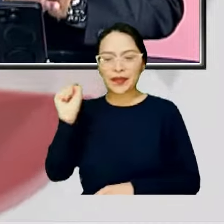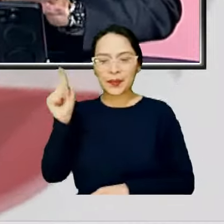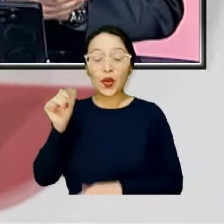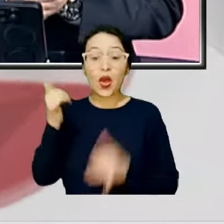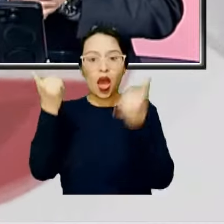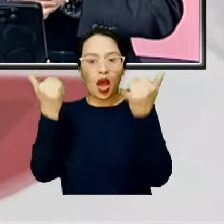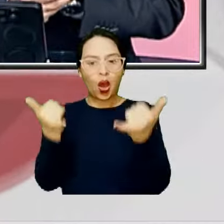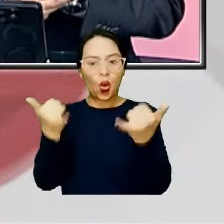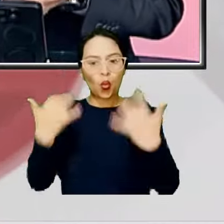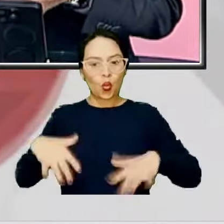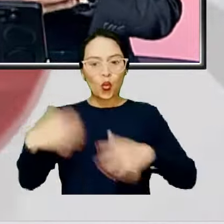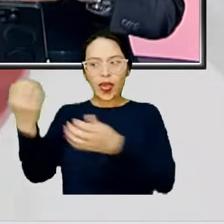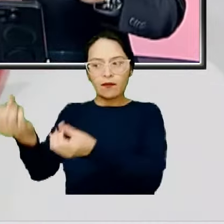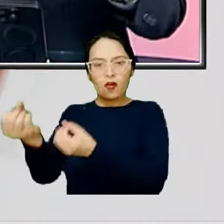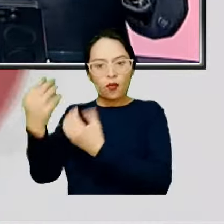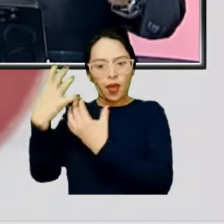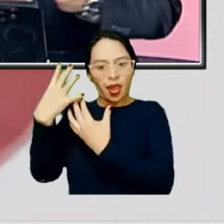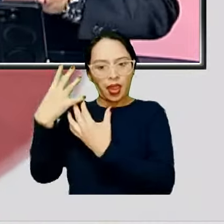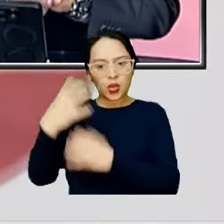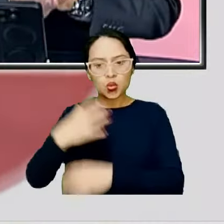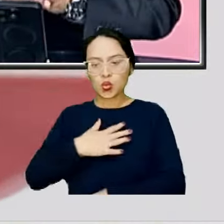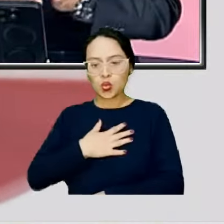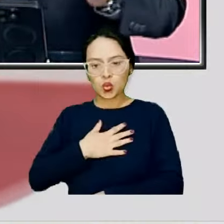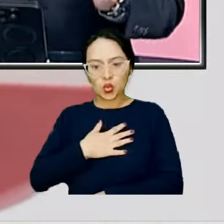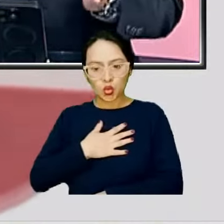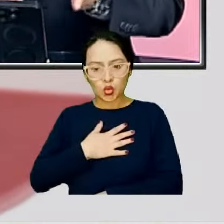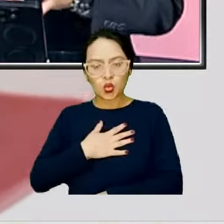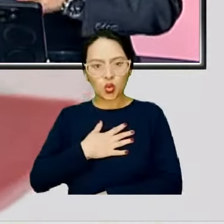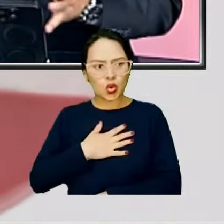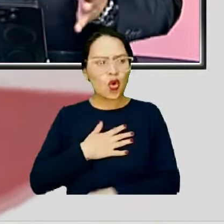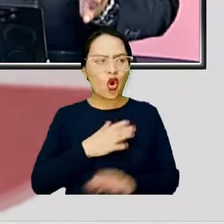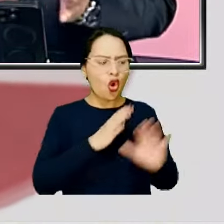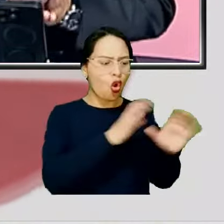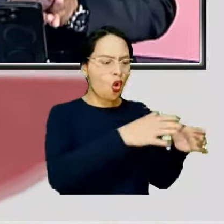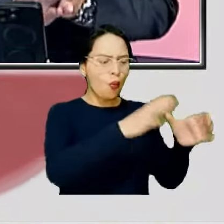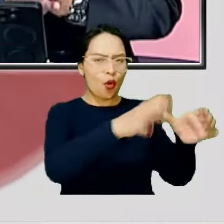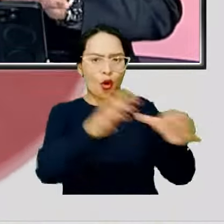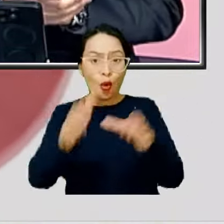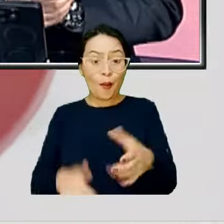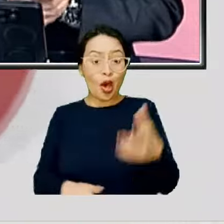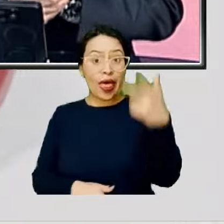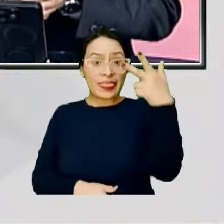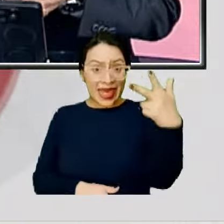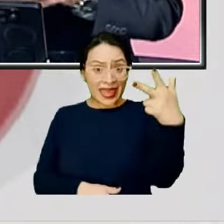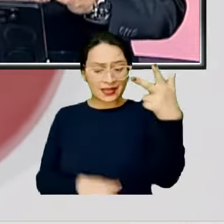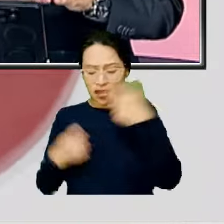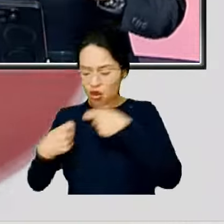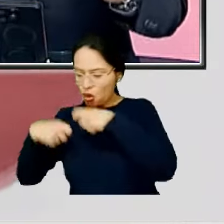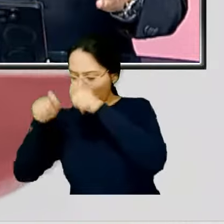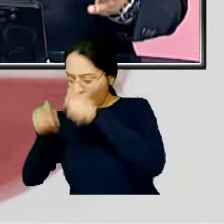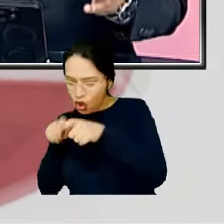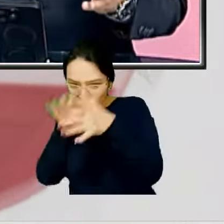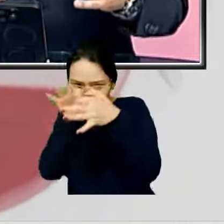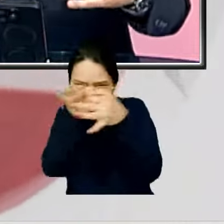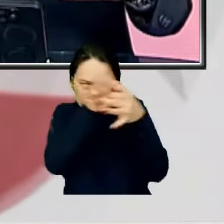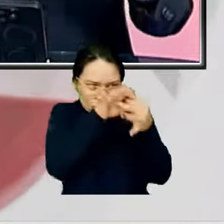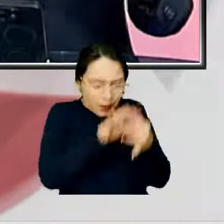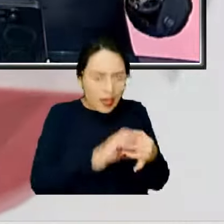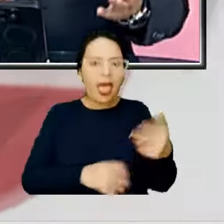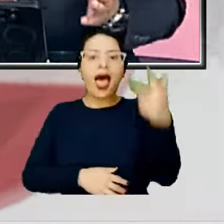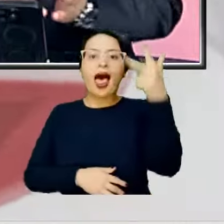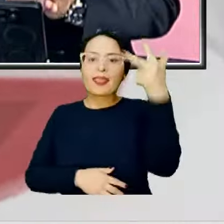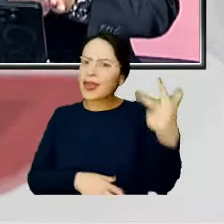indicar, evidentemente que entre tres proveedores tengan estos montos de contratación, llama la atención.